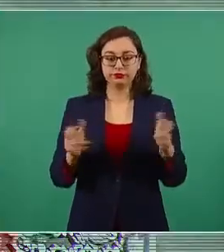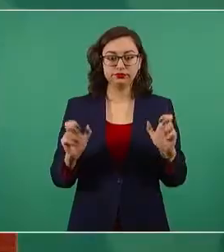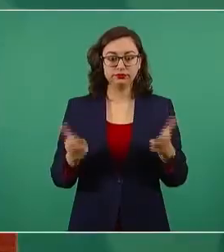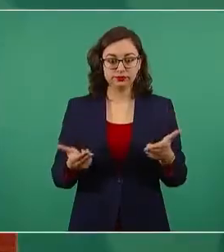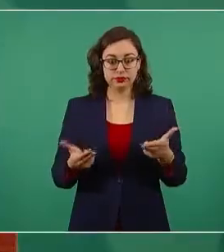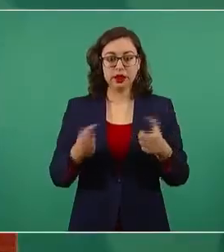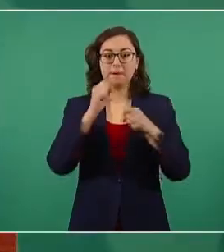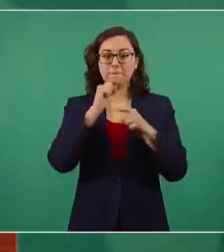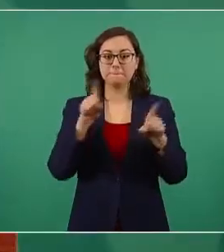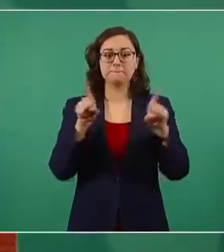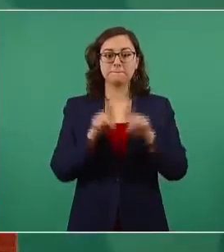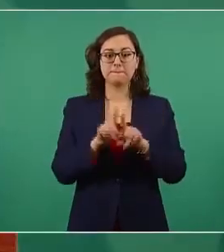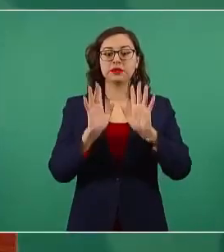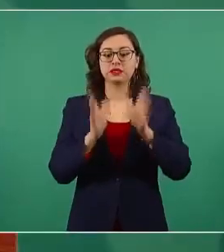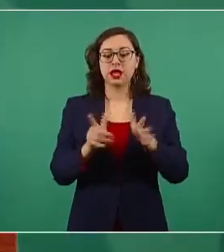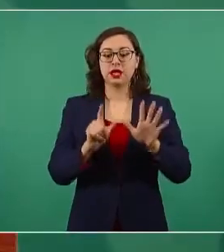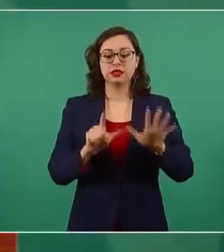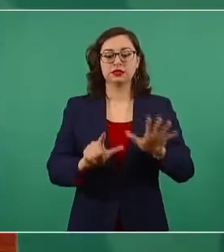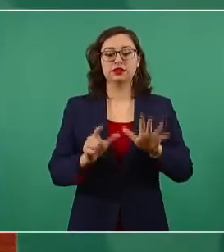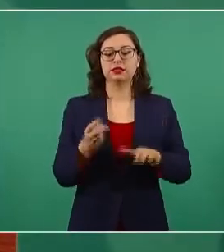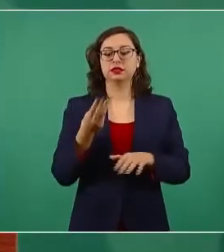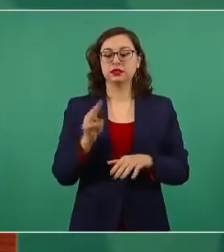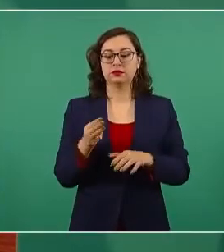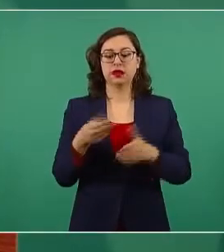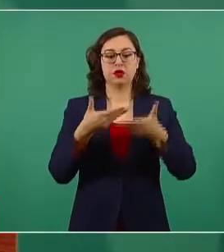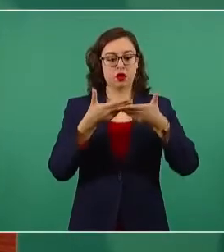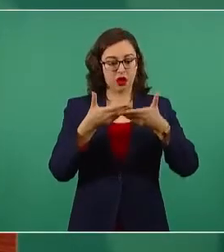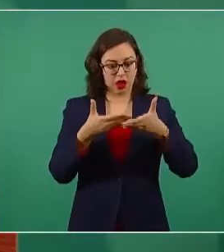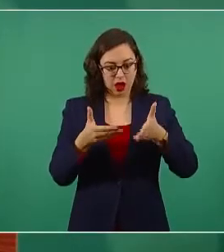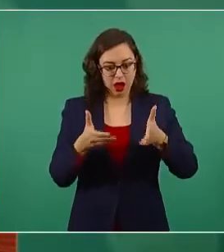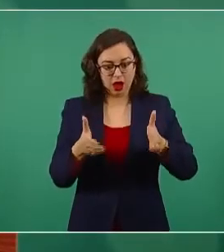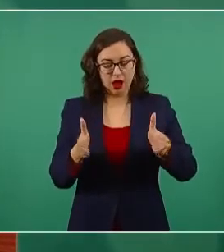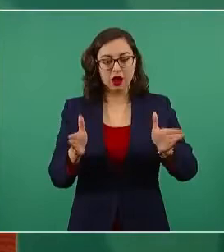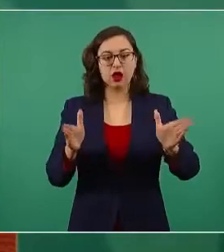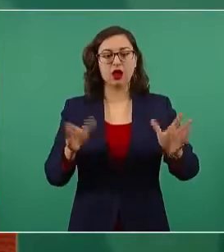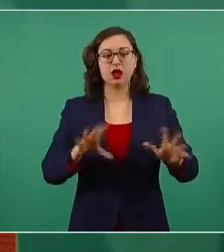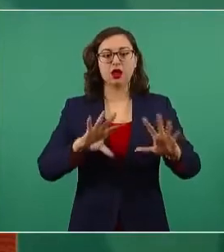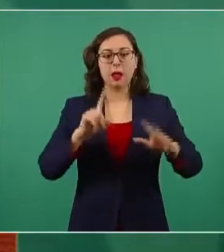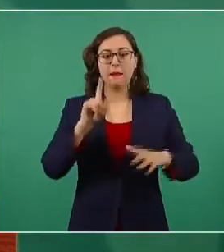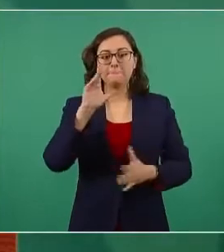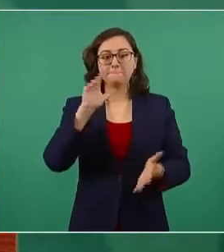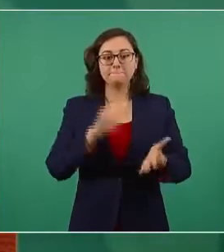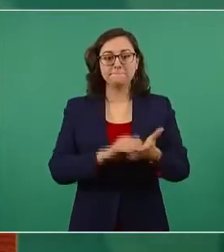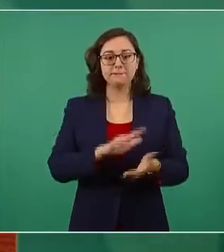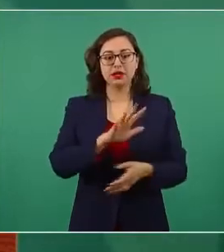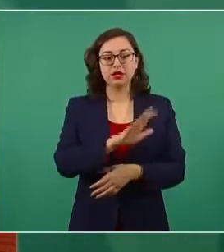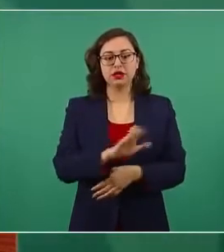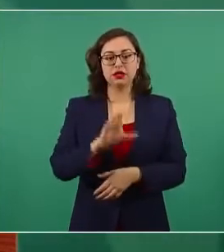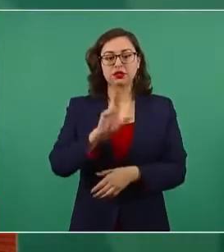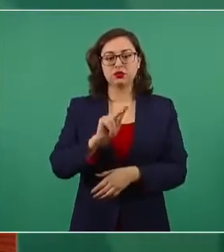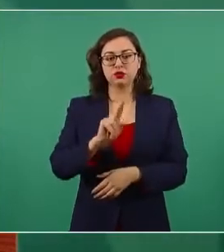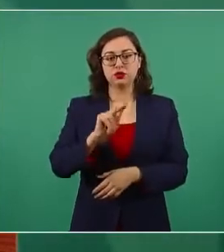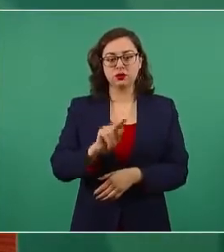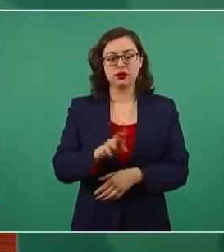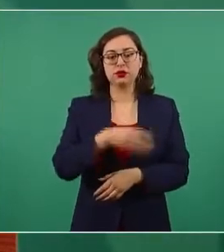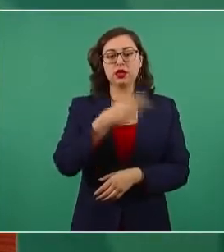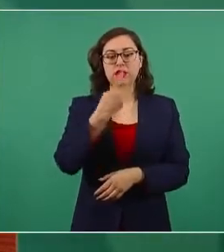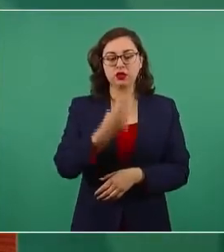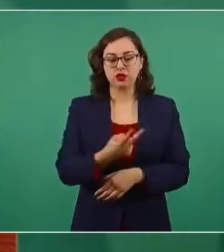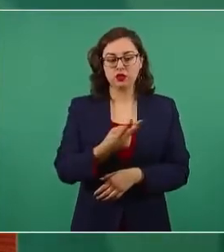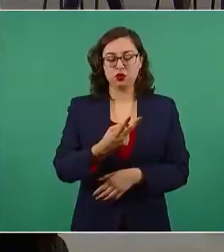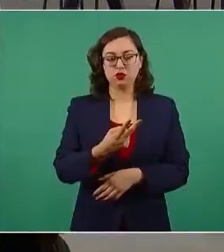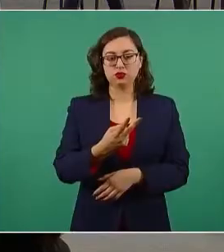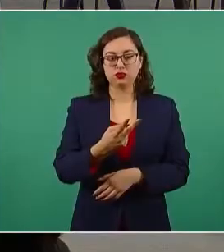ellos abrieron a partir del 17 de mayo, con precisamente un total de escuelas de 1.592. Ahí